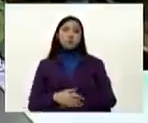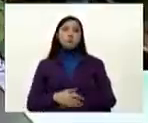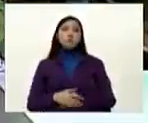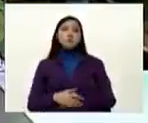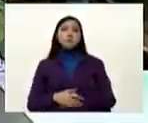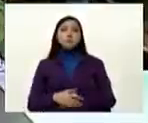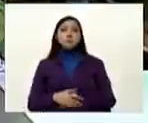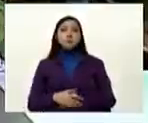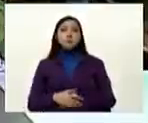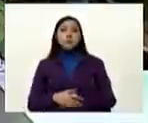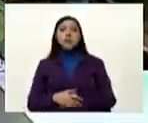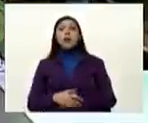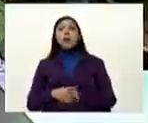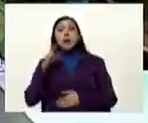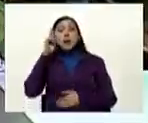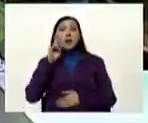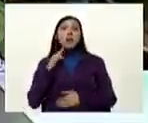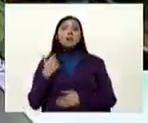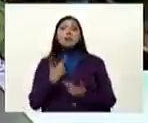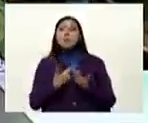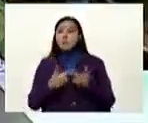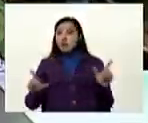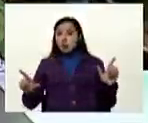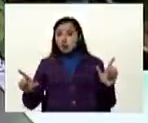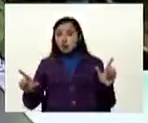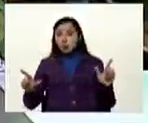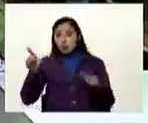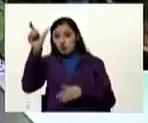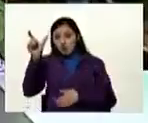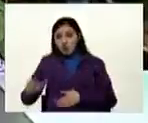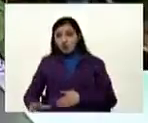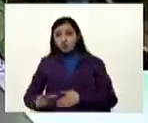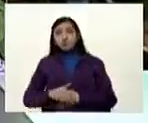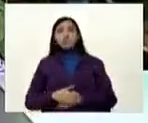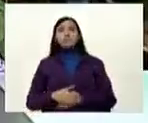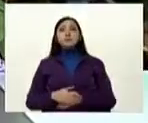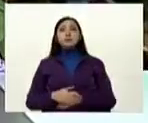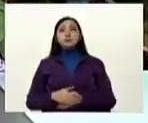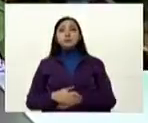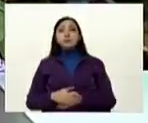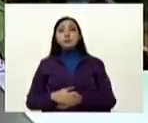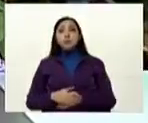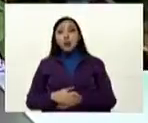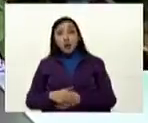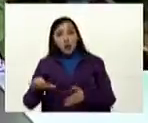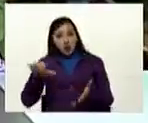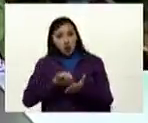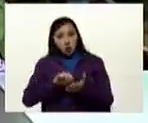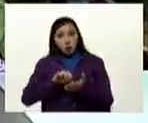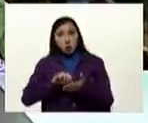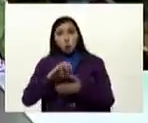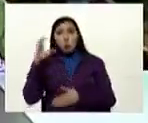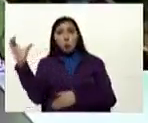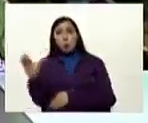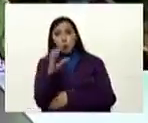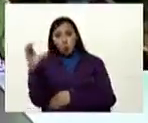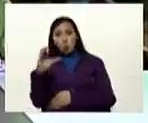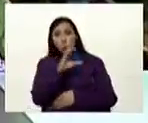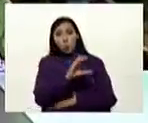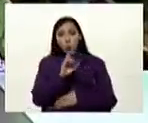en que nuestro libertador Simón Bolívar, en la ciudad de Cúcuta, nuestra hermana